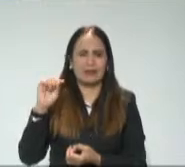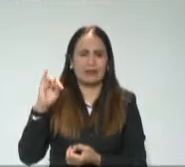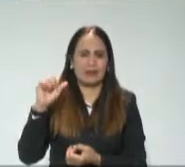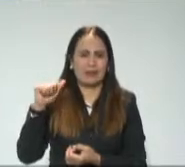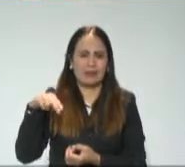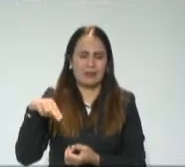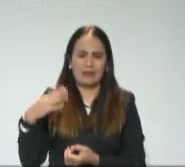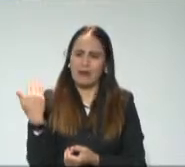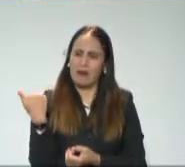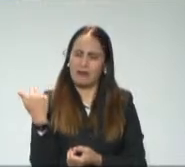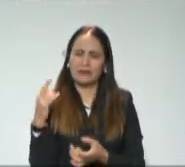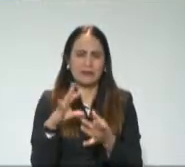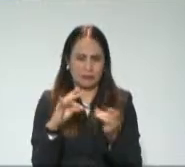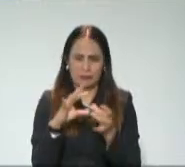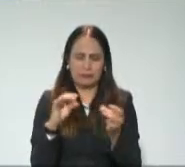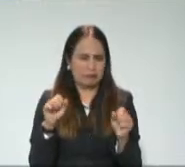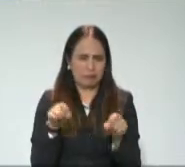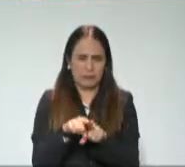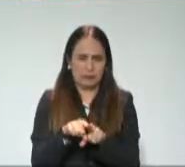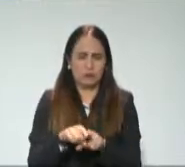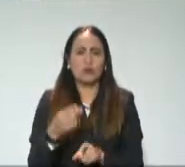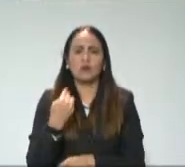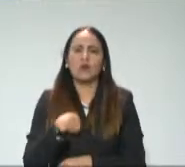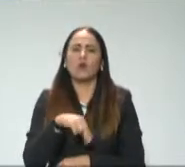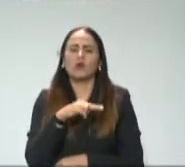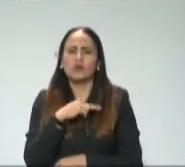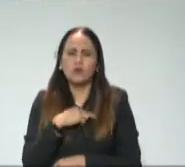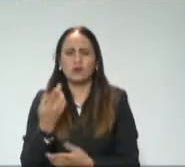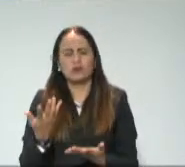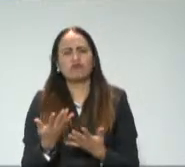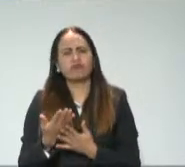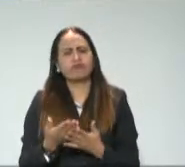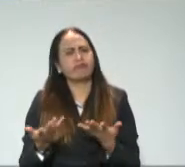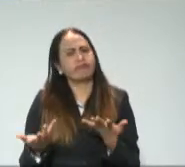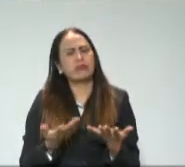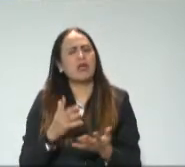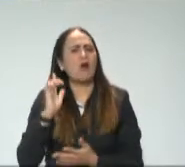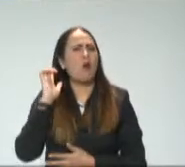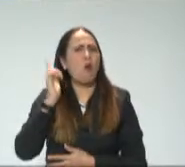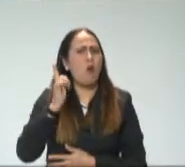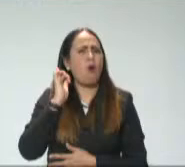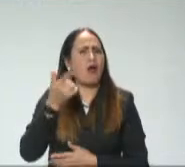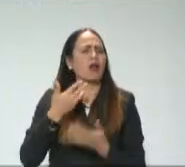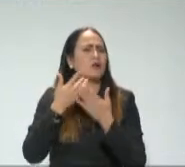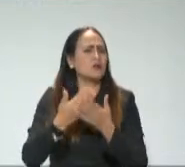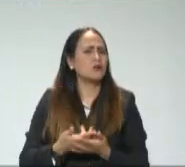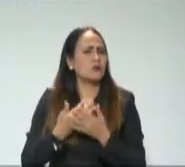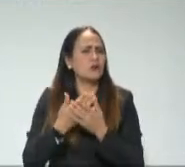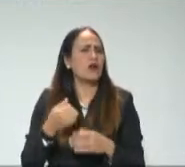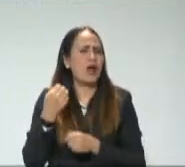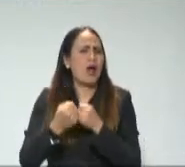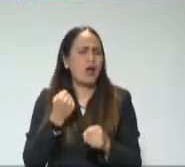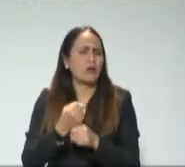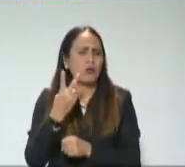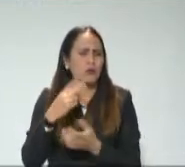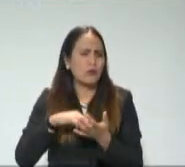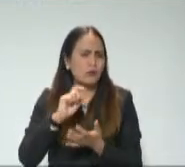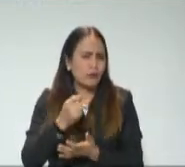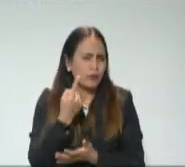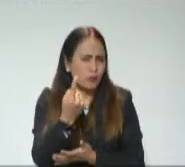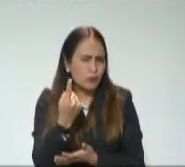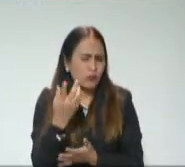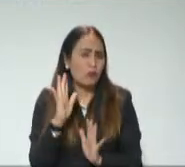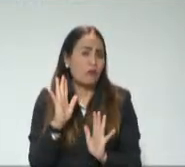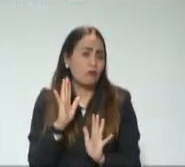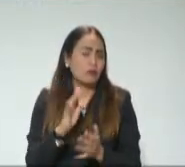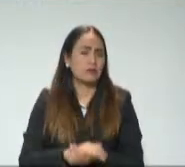un un segundo eh Hay que hay que hacer un manejo adecuado de las expectativas hacia el 2021 y señalaba también en su comentario